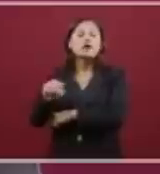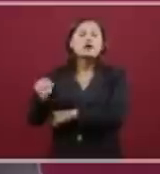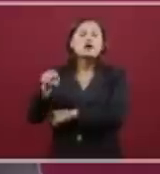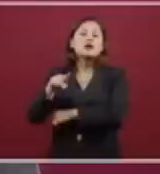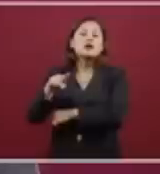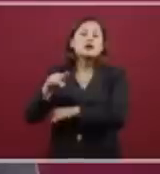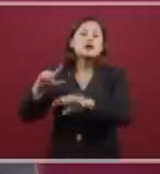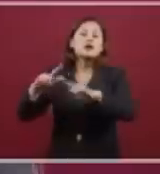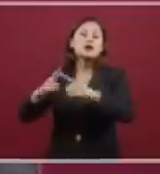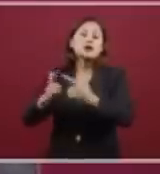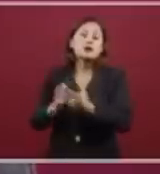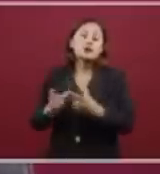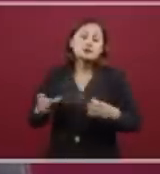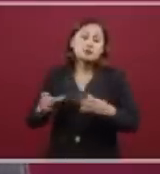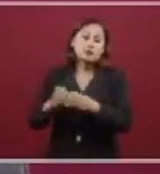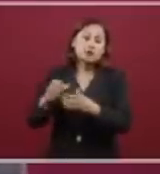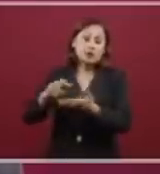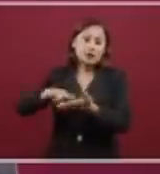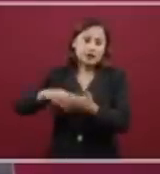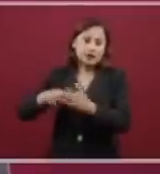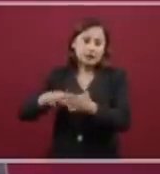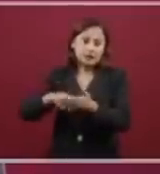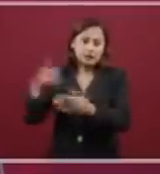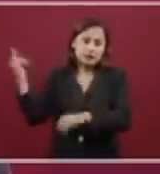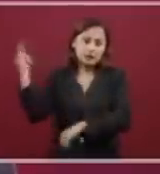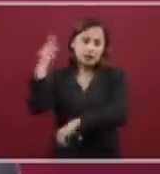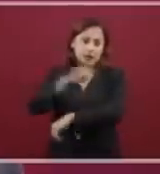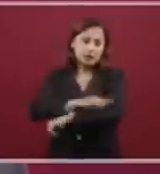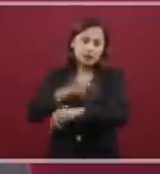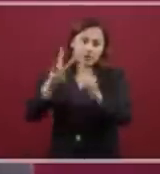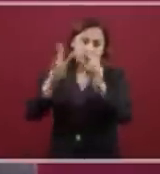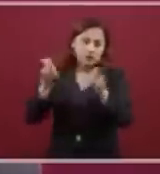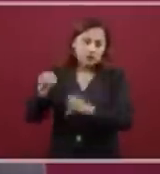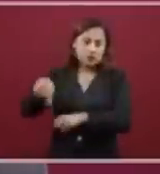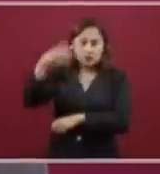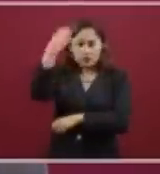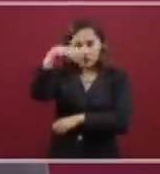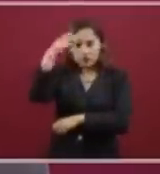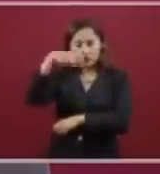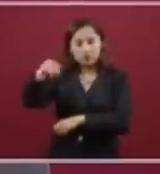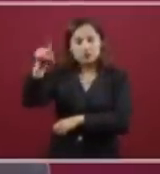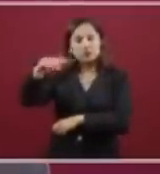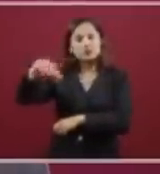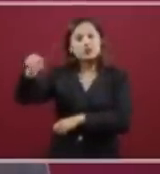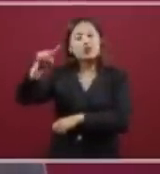de ingenieros aeronáutica que se dedican a eso la región europea